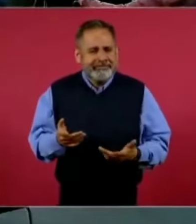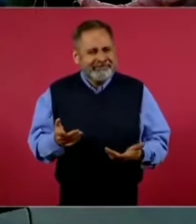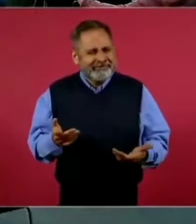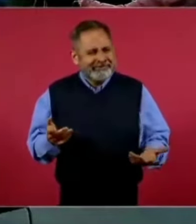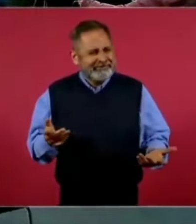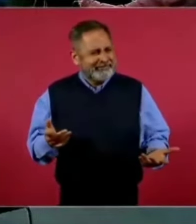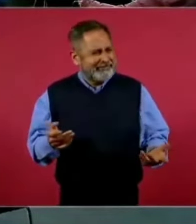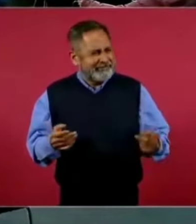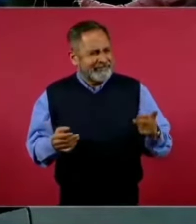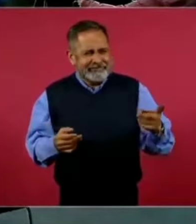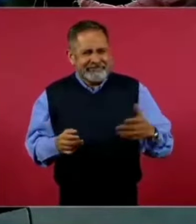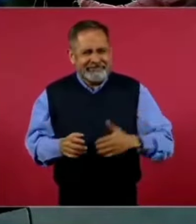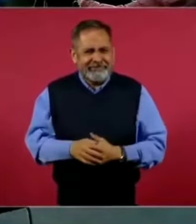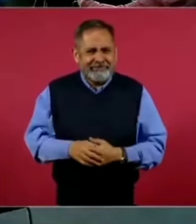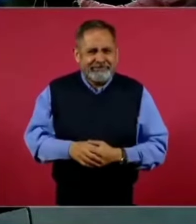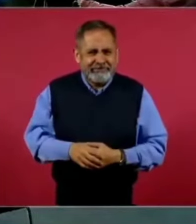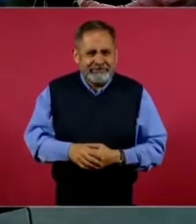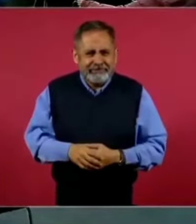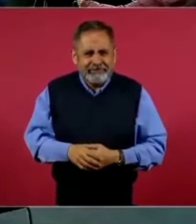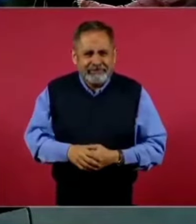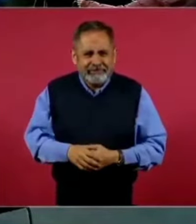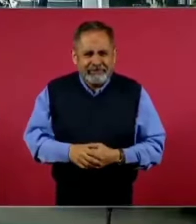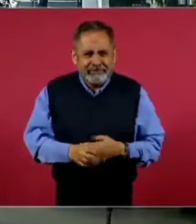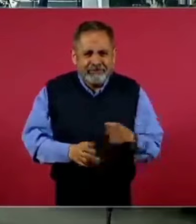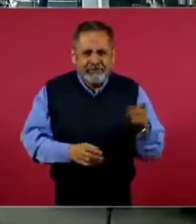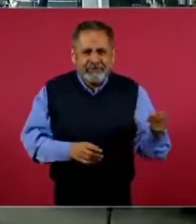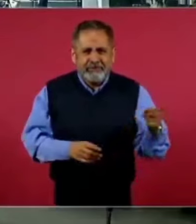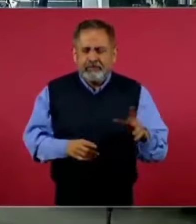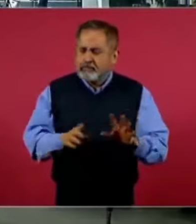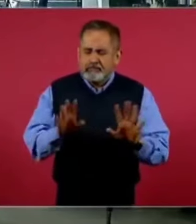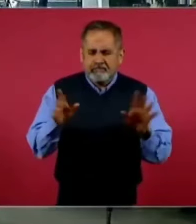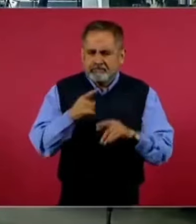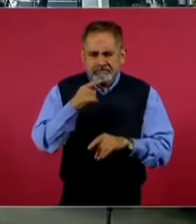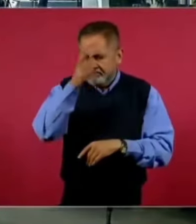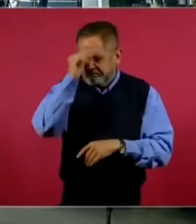incidente Esto es lo que yo